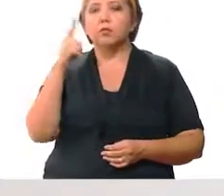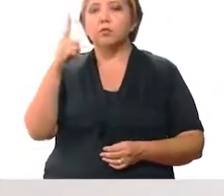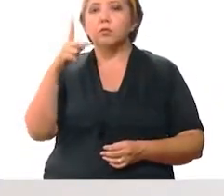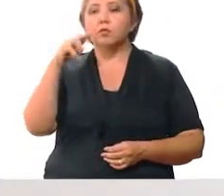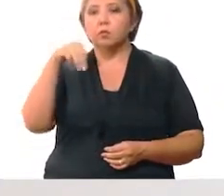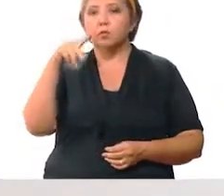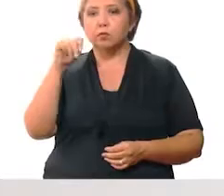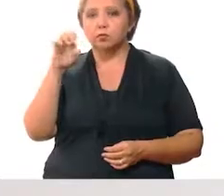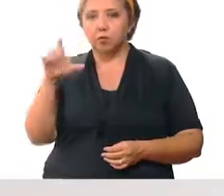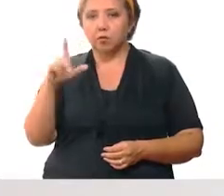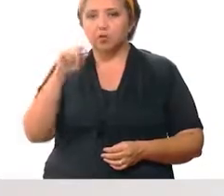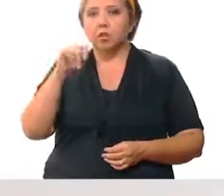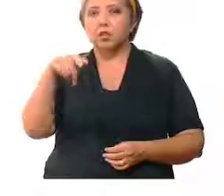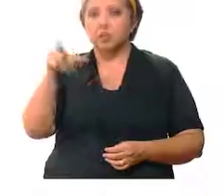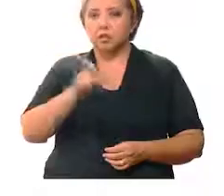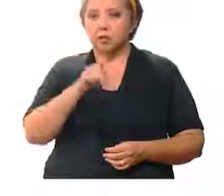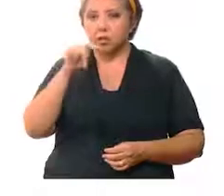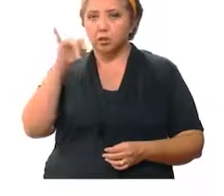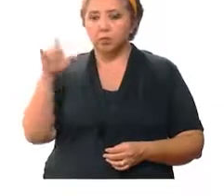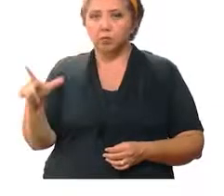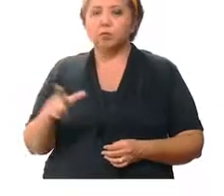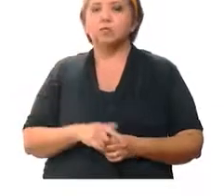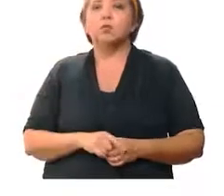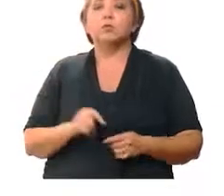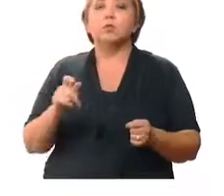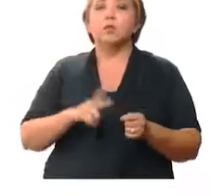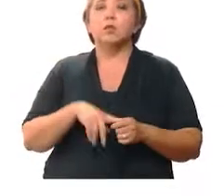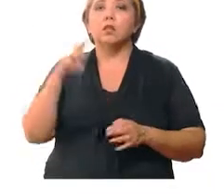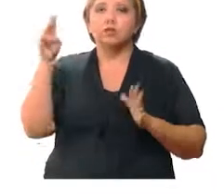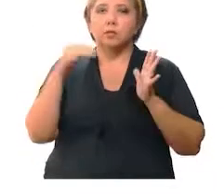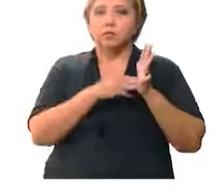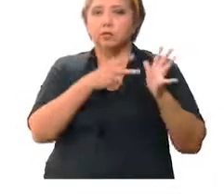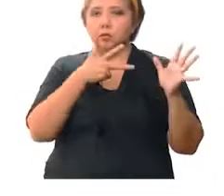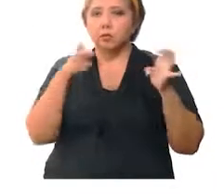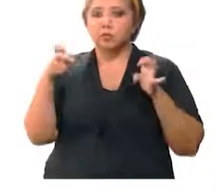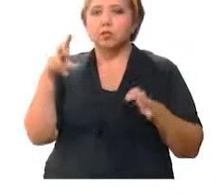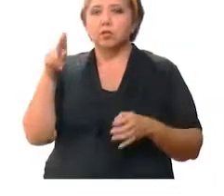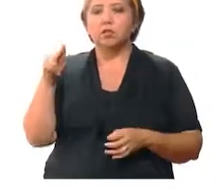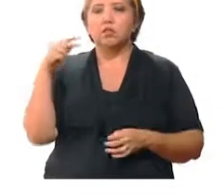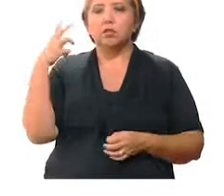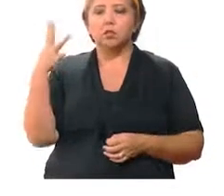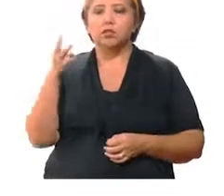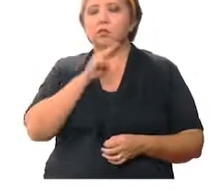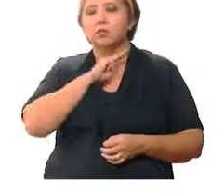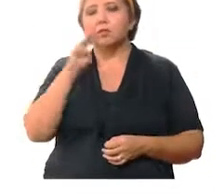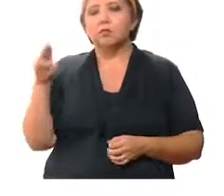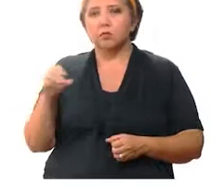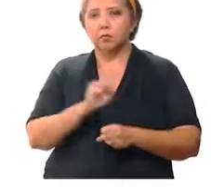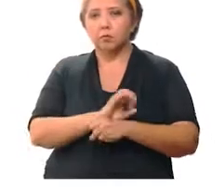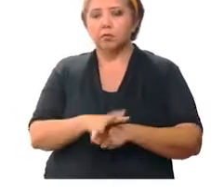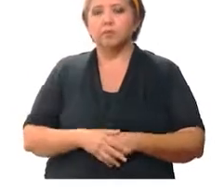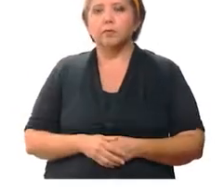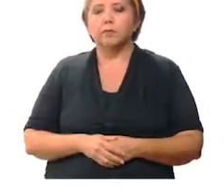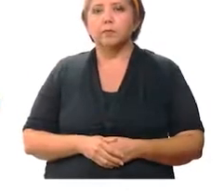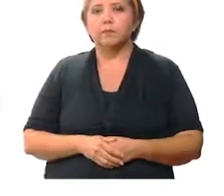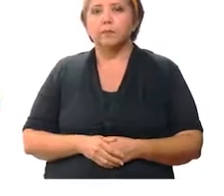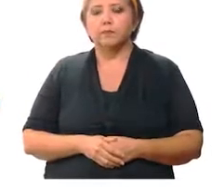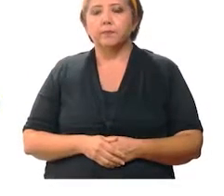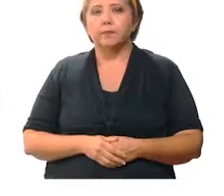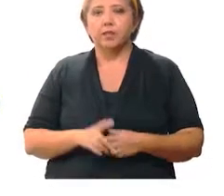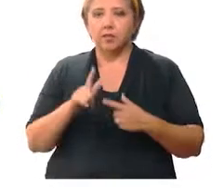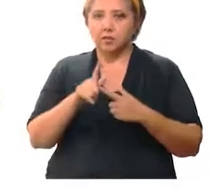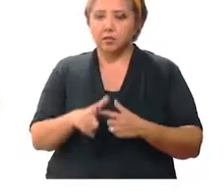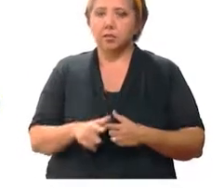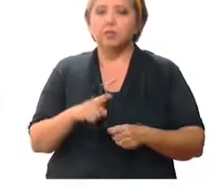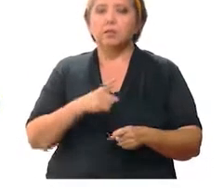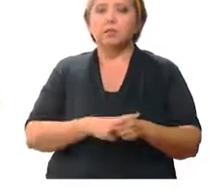Motul, 1 en Tecash y 1 en Ticul. En total, son 3,873 las personas fallecidas a causa del coronavirus. De los